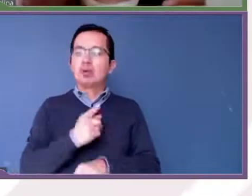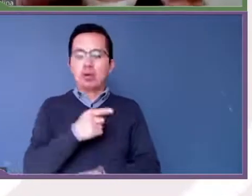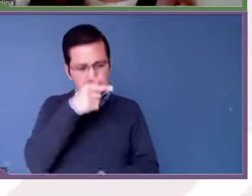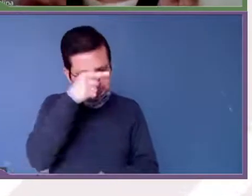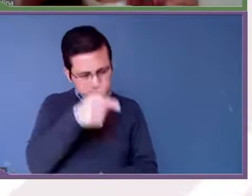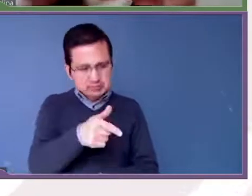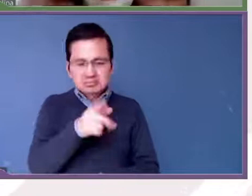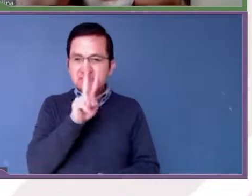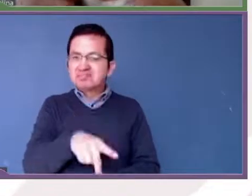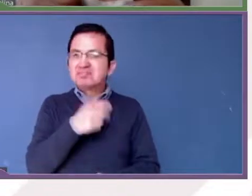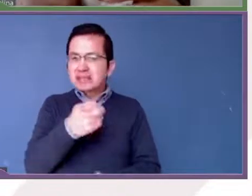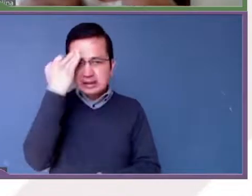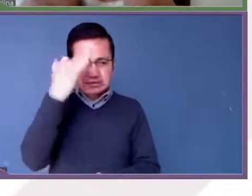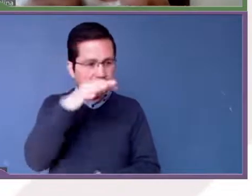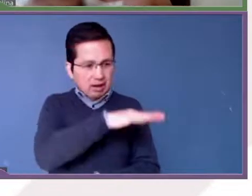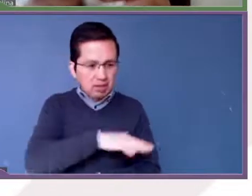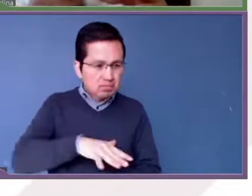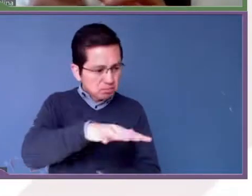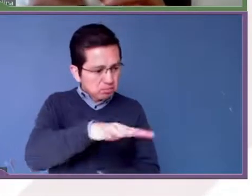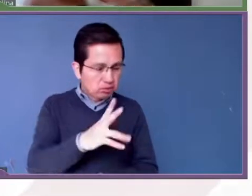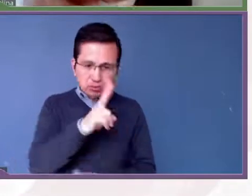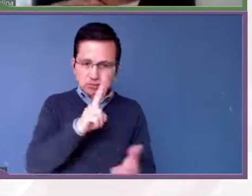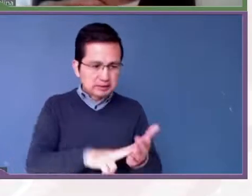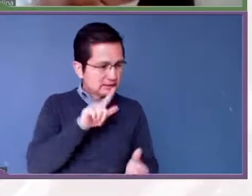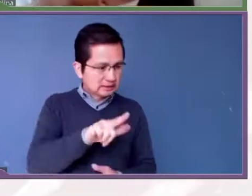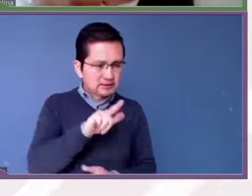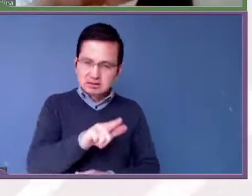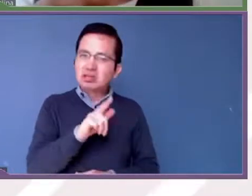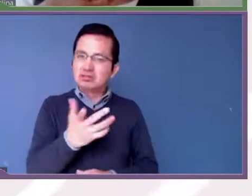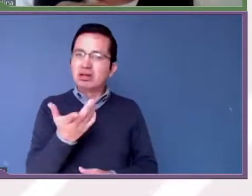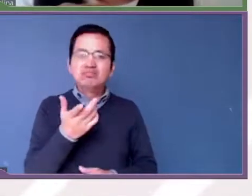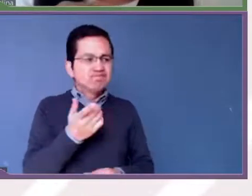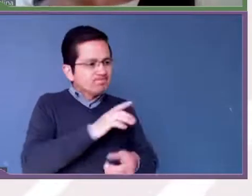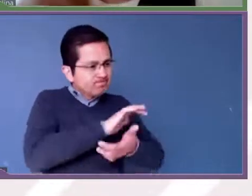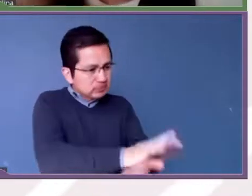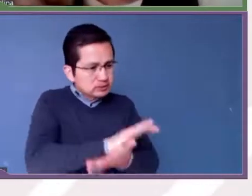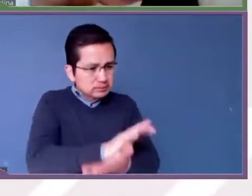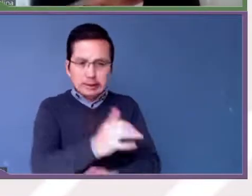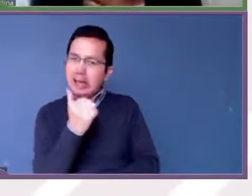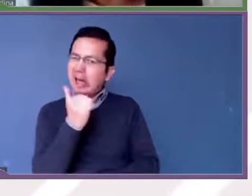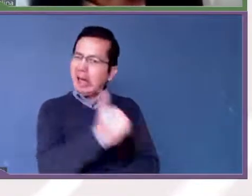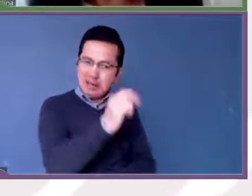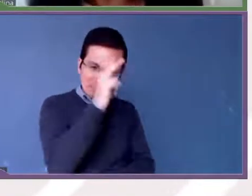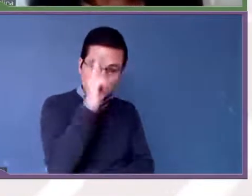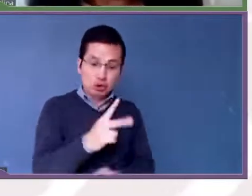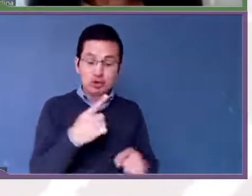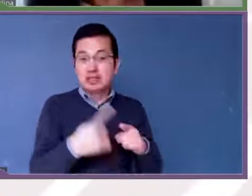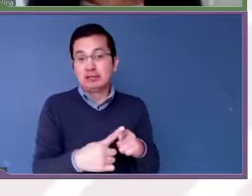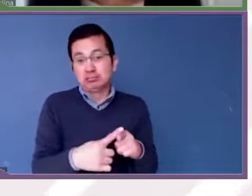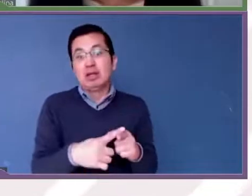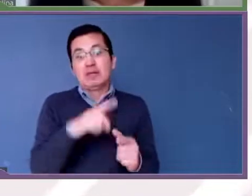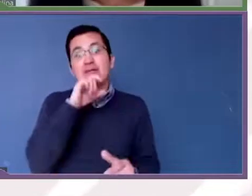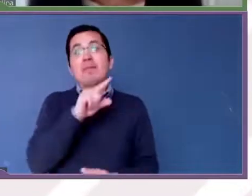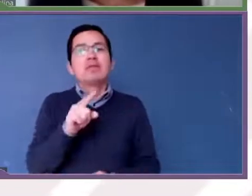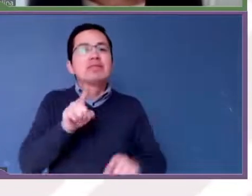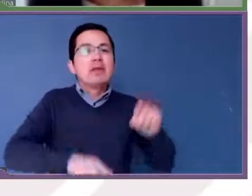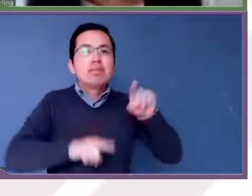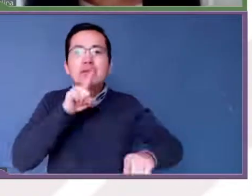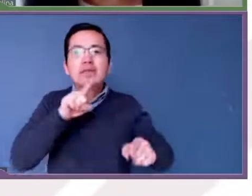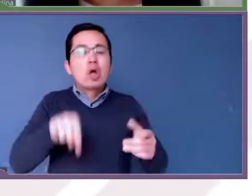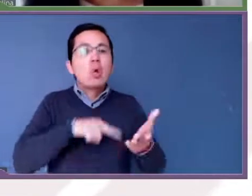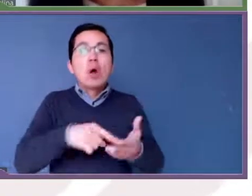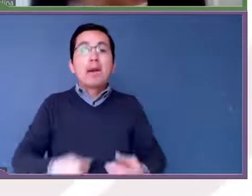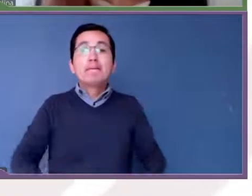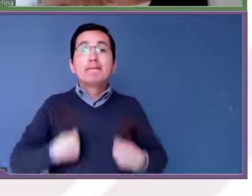obviamente también al lugar o a la demarcación territorial,